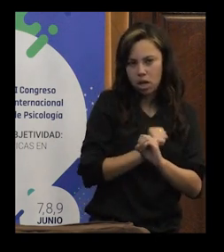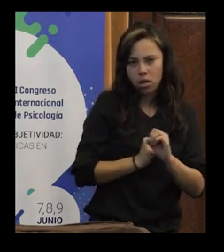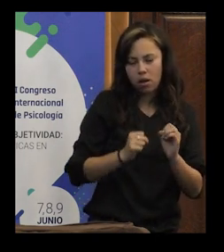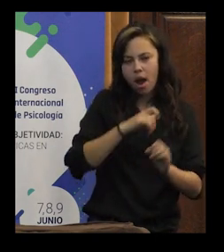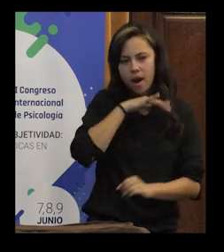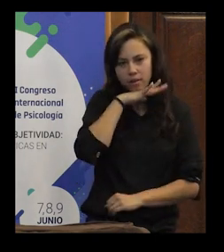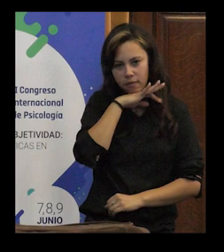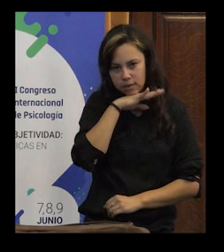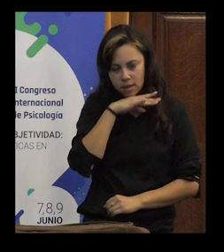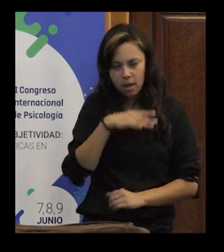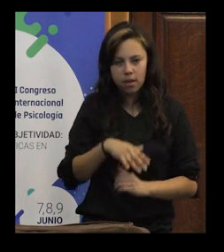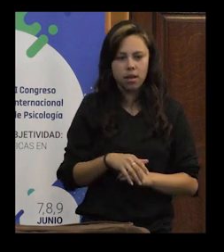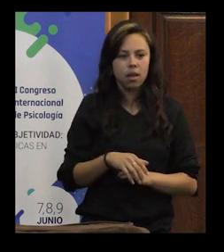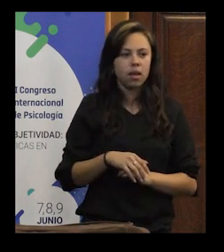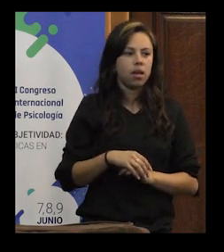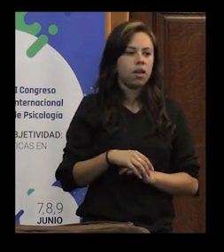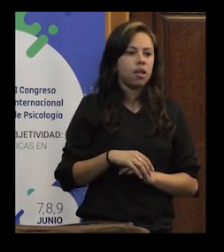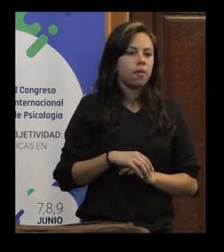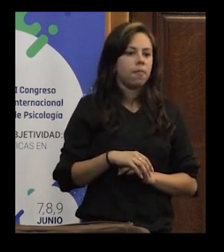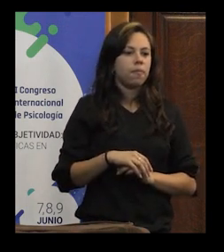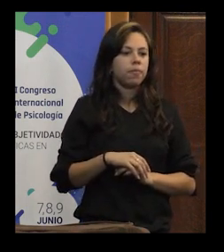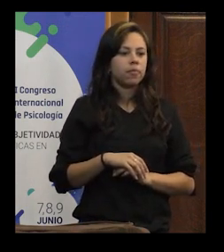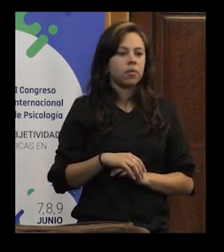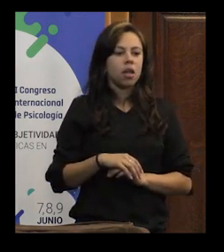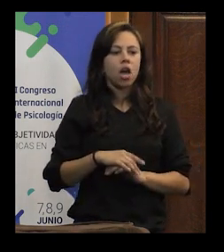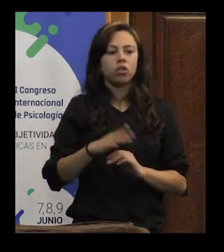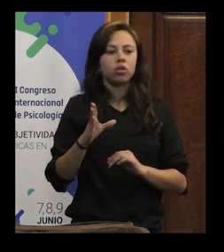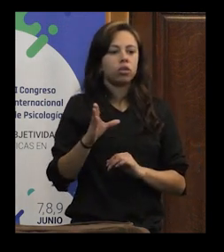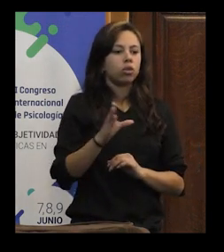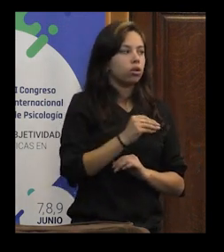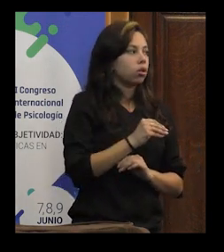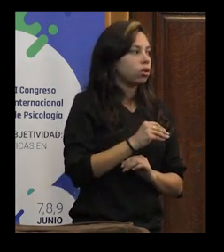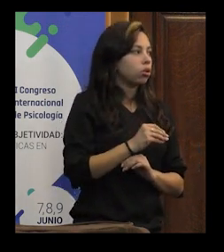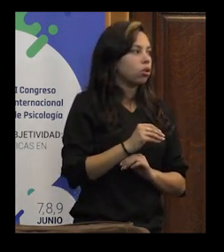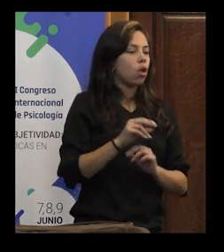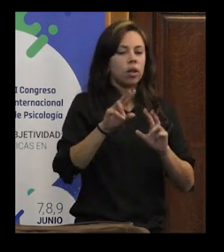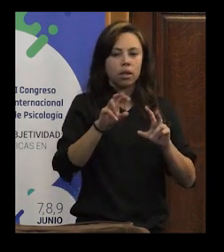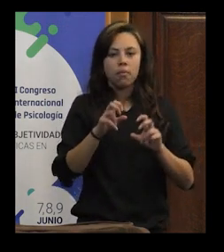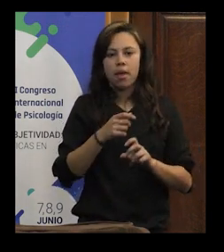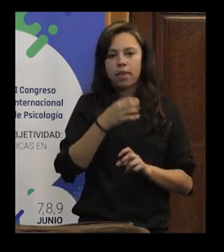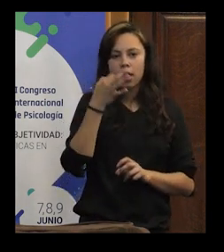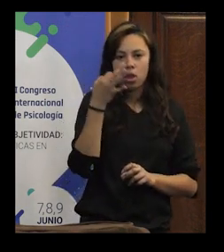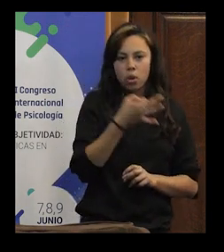vermelhas, rojas, están ascendiendo a todo momento.